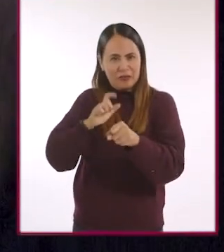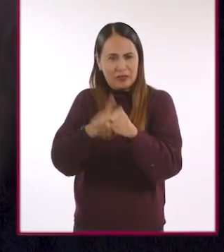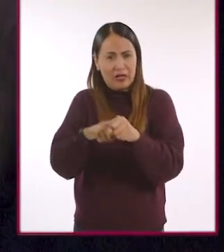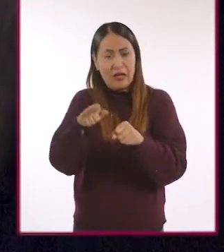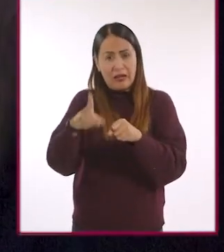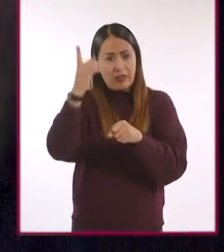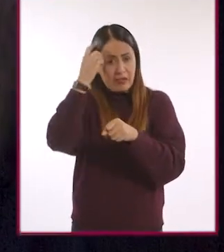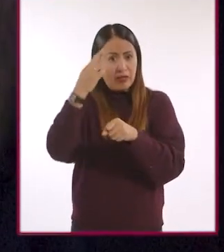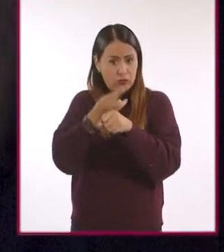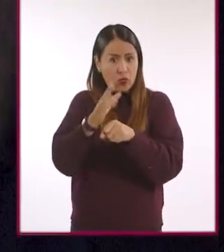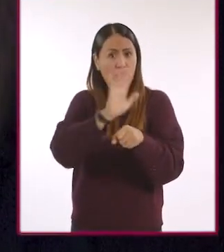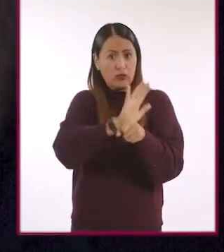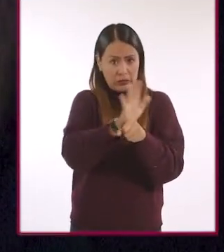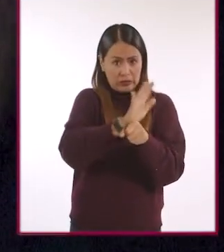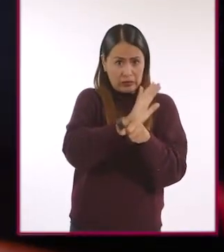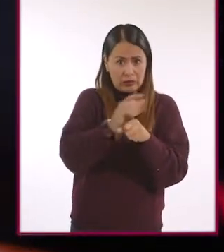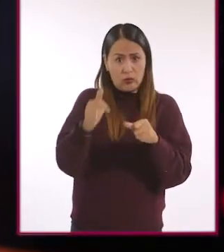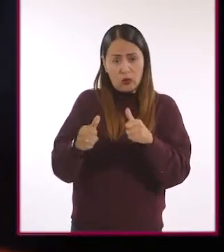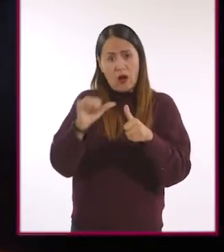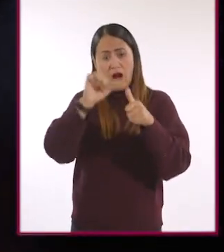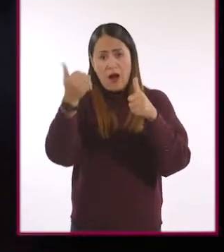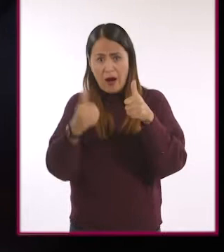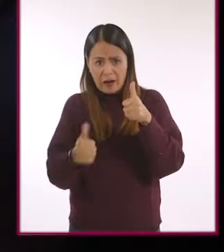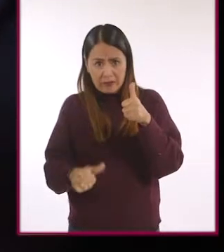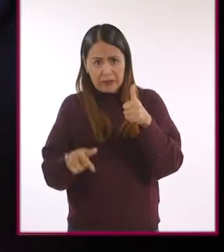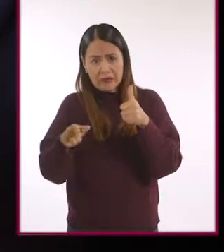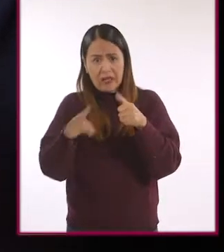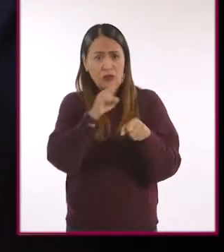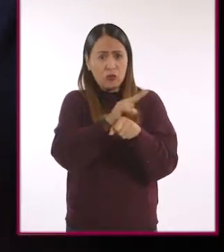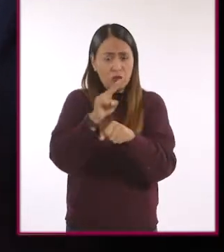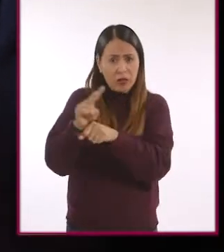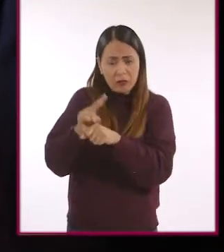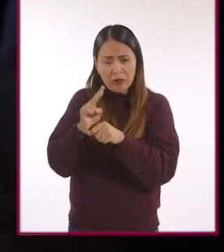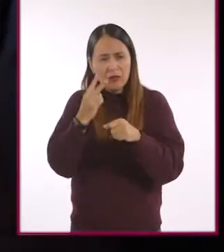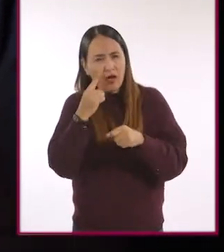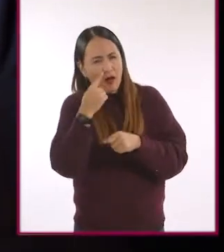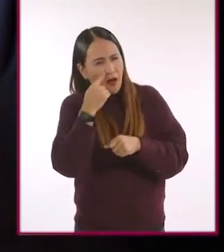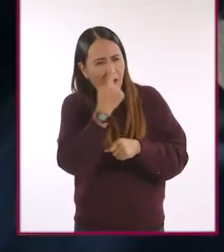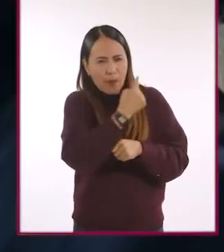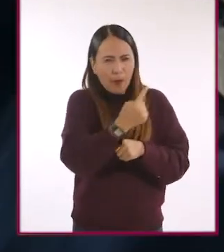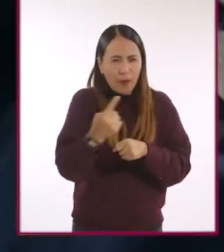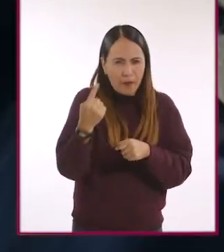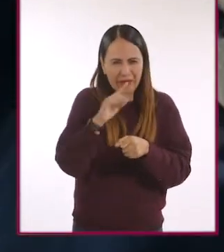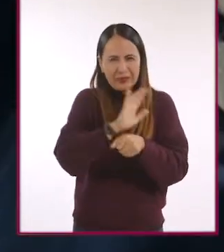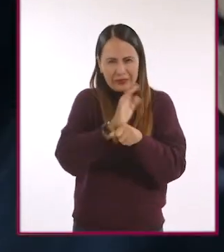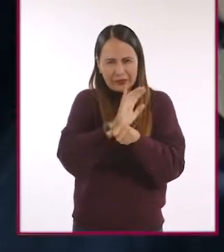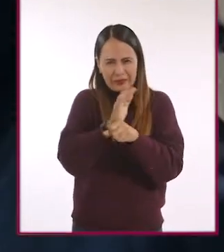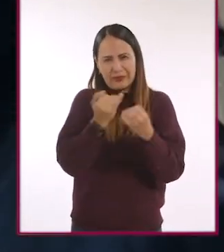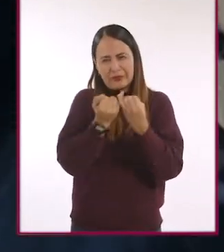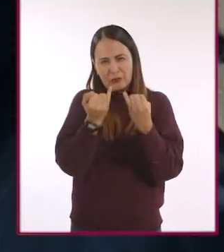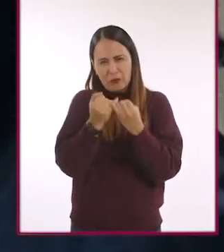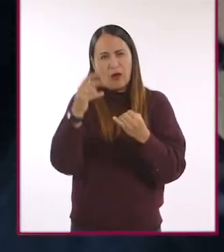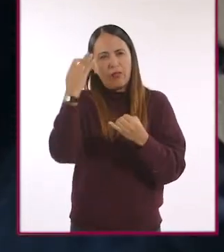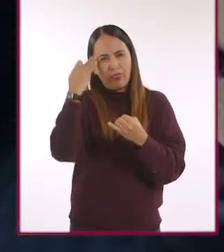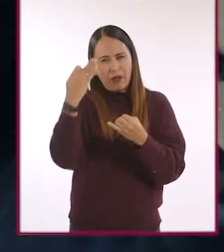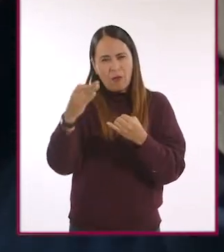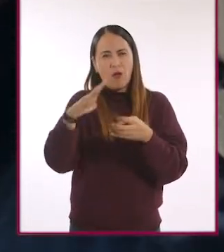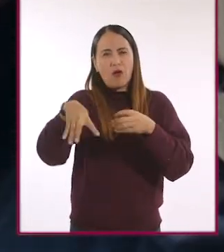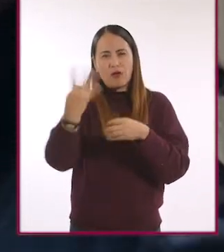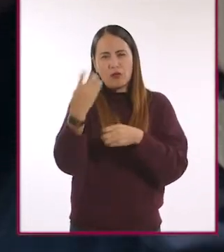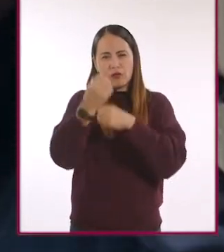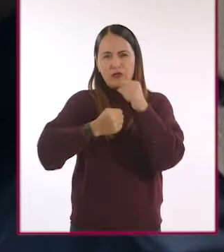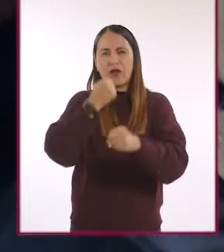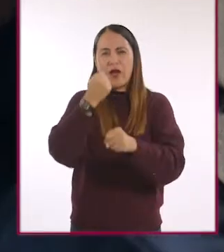de cine, artista matte painting y supervisor de efectos visuales. Cuenta con más de 14 años de experiencia en